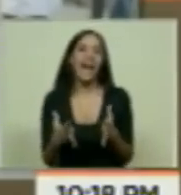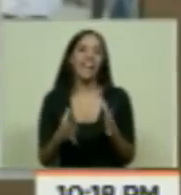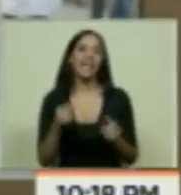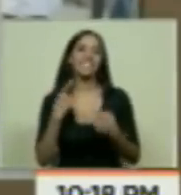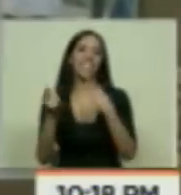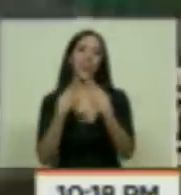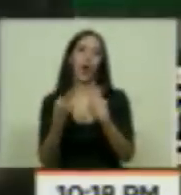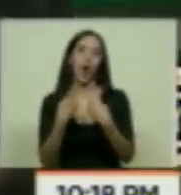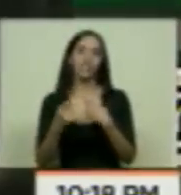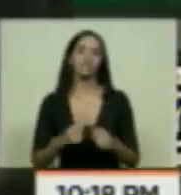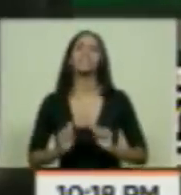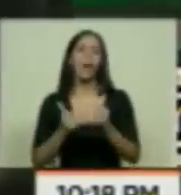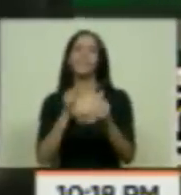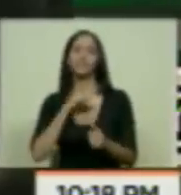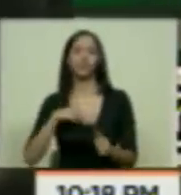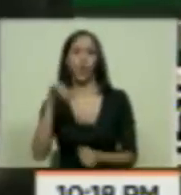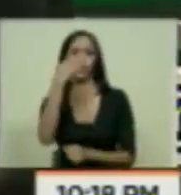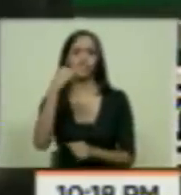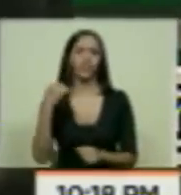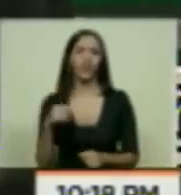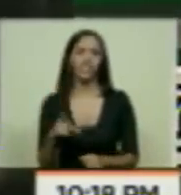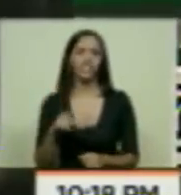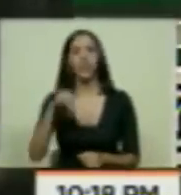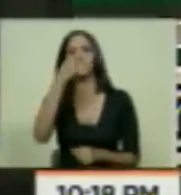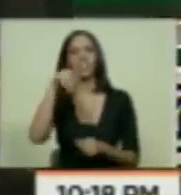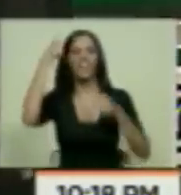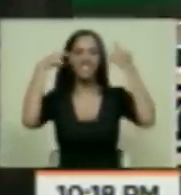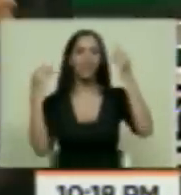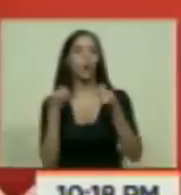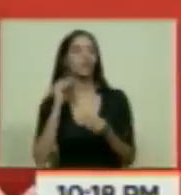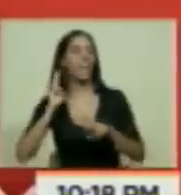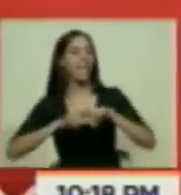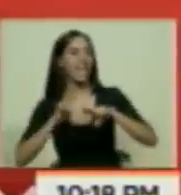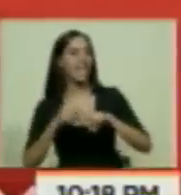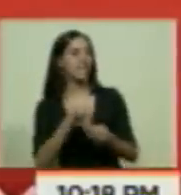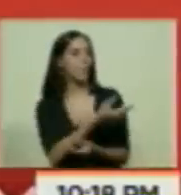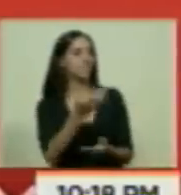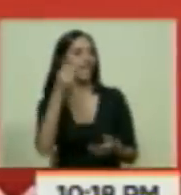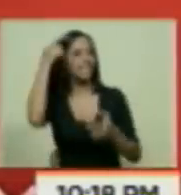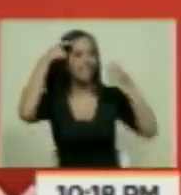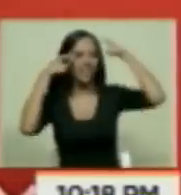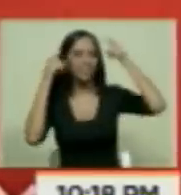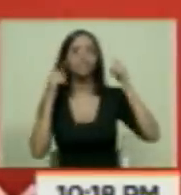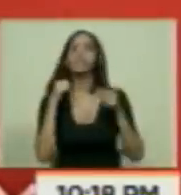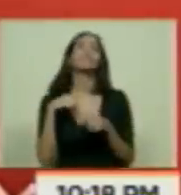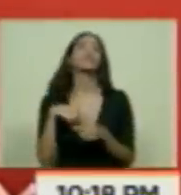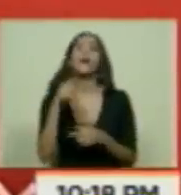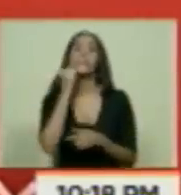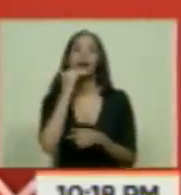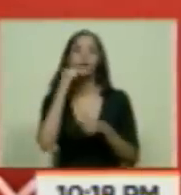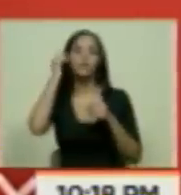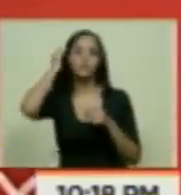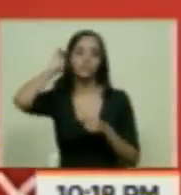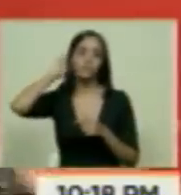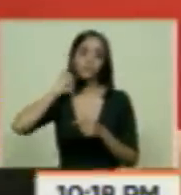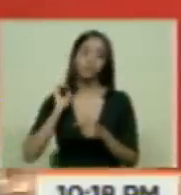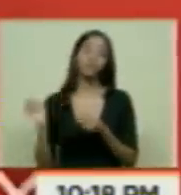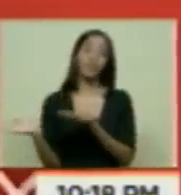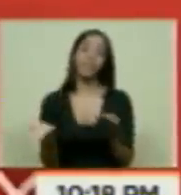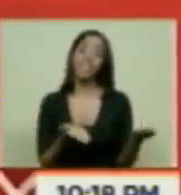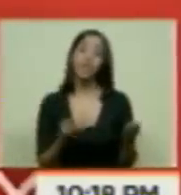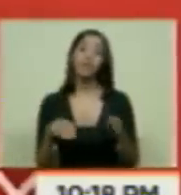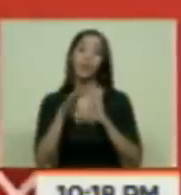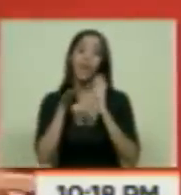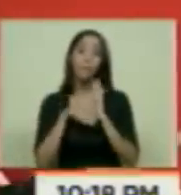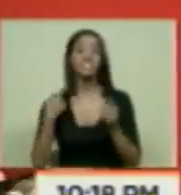cosas. Empezamos nosotros con Zurda Conducta, con la Zurda Chávez. ¿Cómo está, negra? ¿Cómo está? Bueno, buenas noches, bienvenidos a este programa. Que muchos dicen que